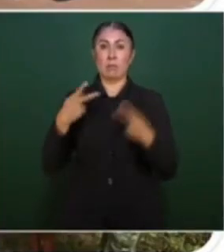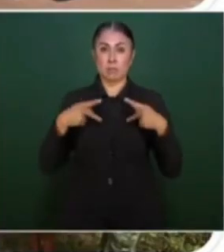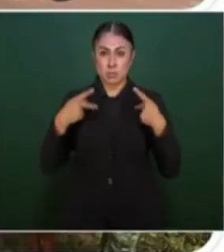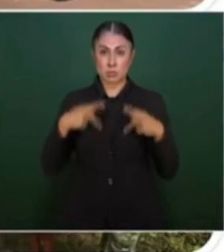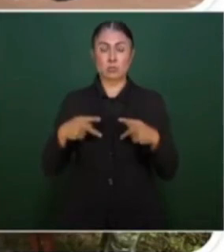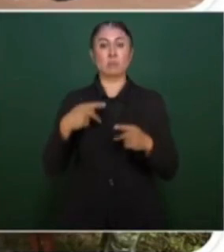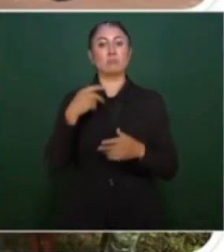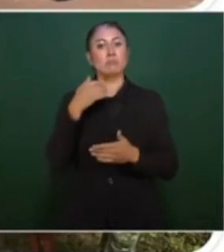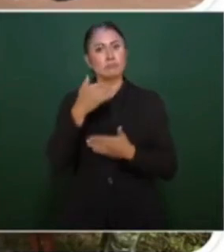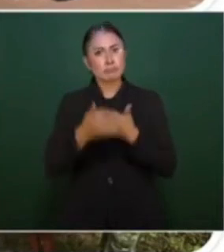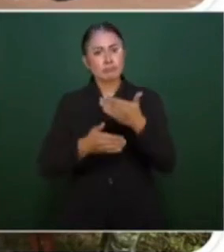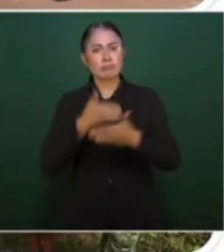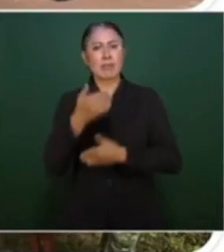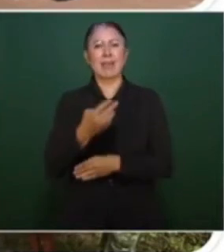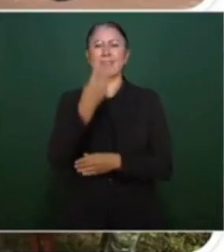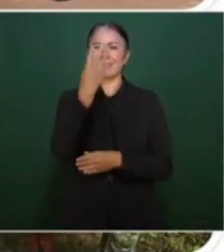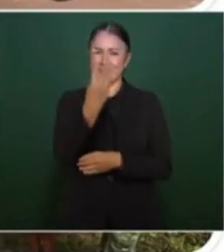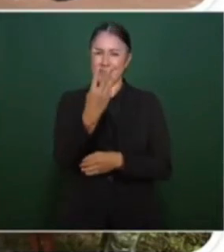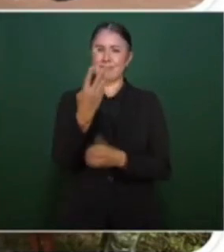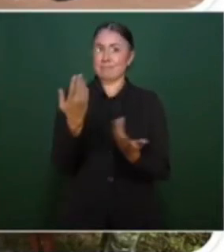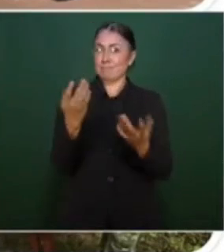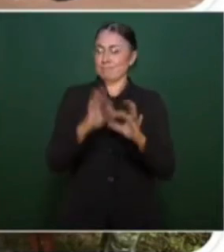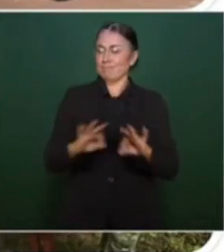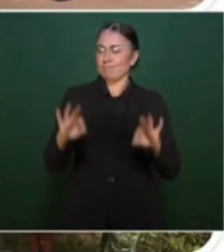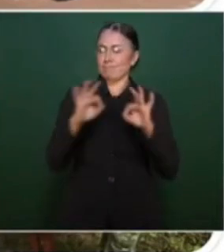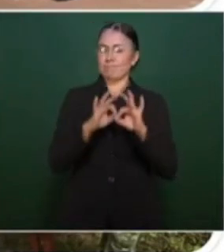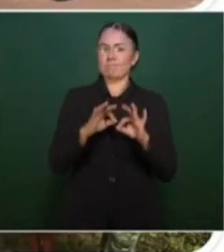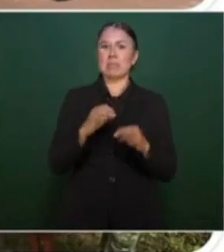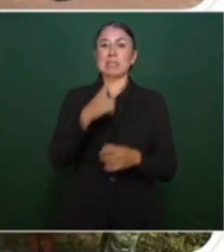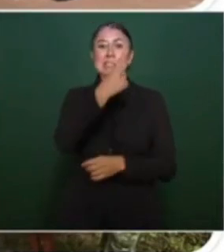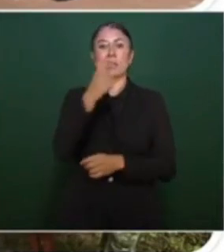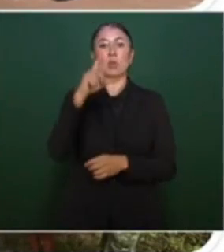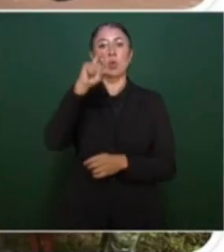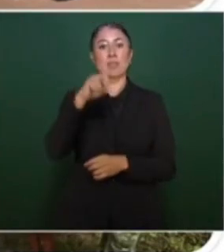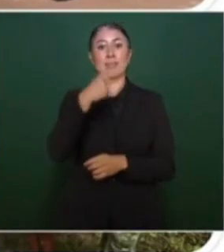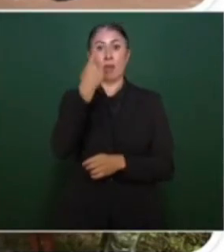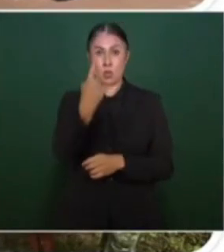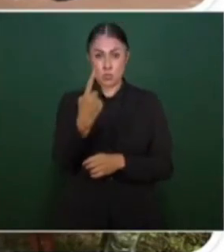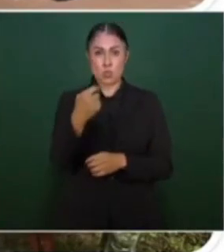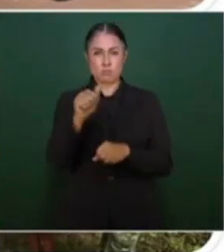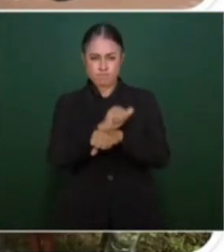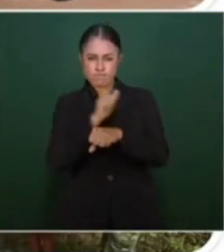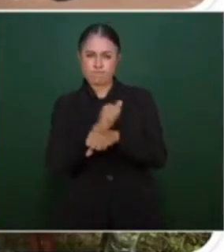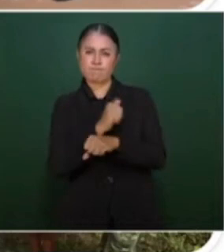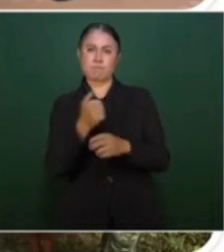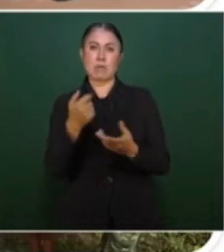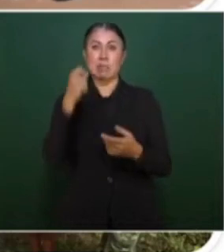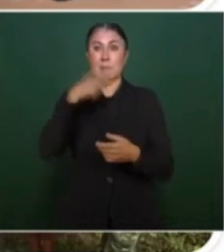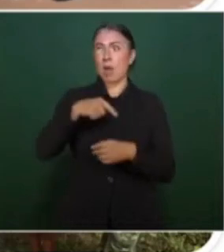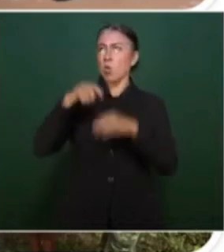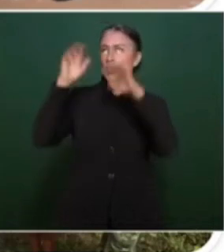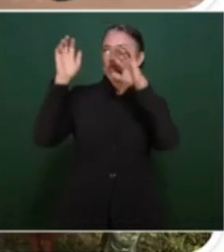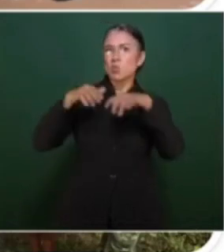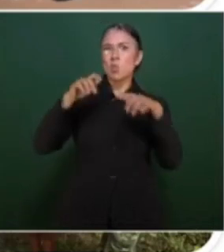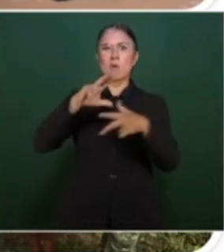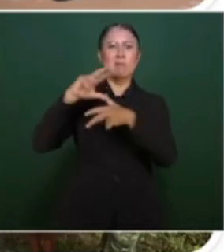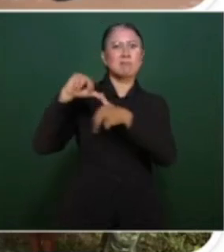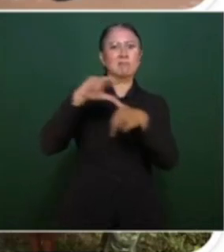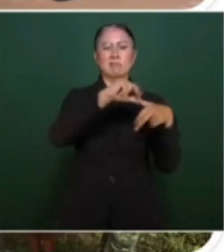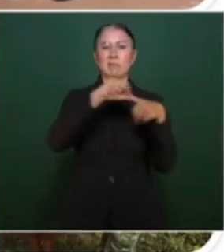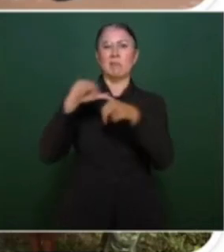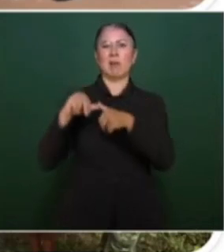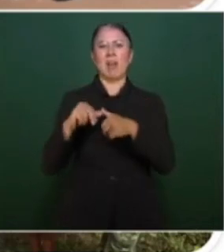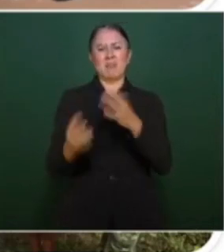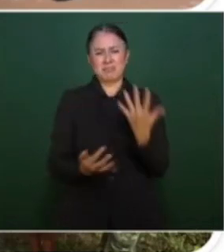1,135 elementos de las 3 fuerzas con 131 vehículos en lo que es lluvias, depresiones tropicales, huracanes,